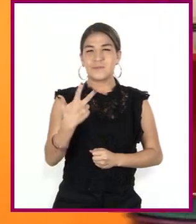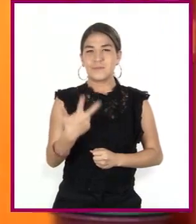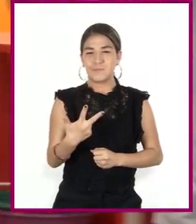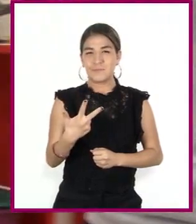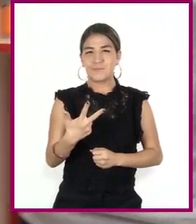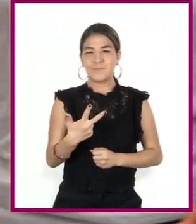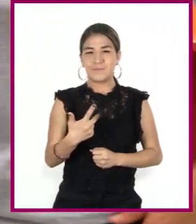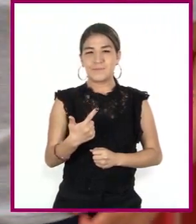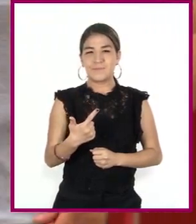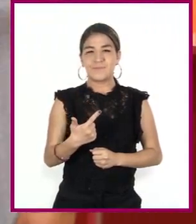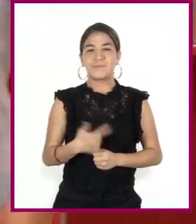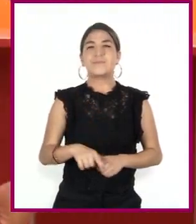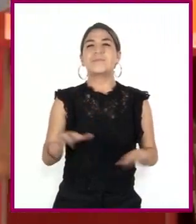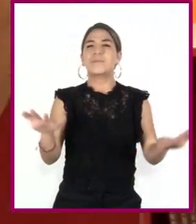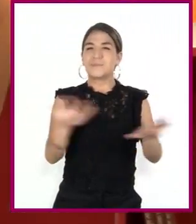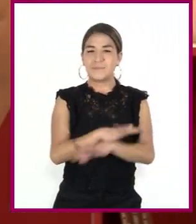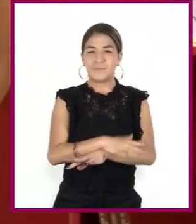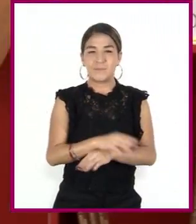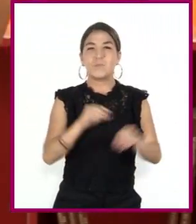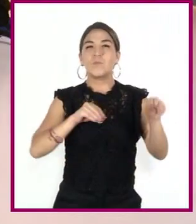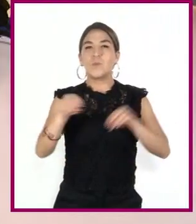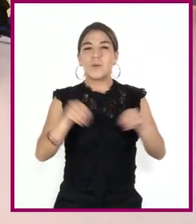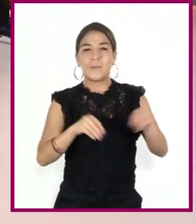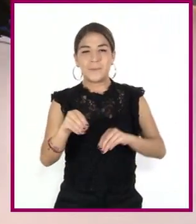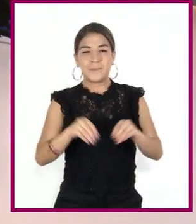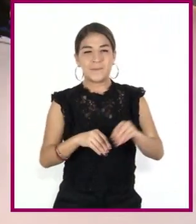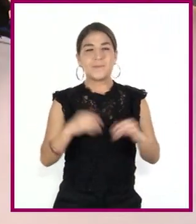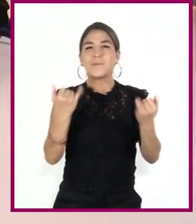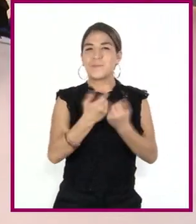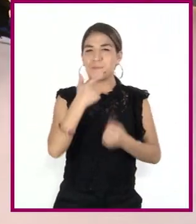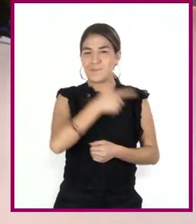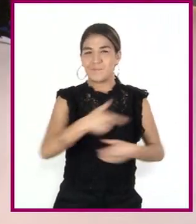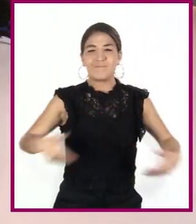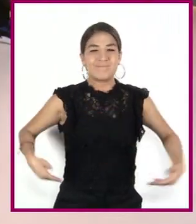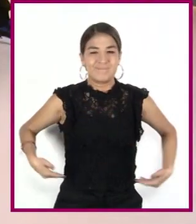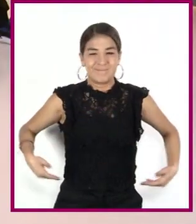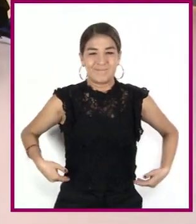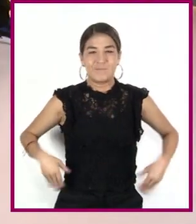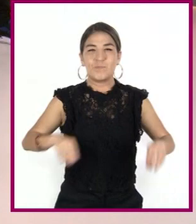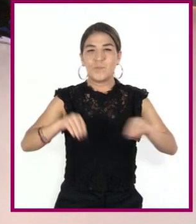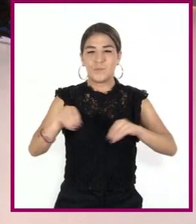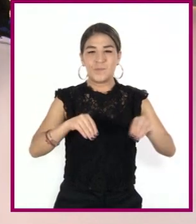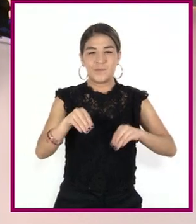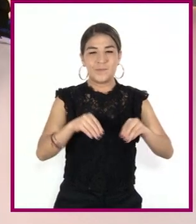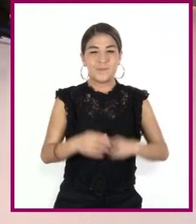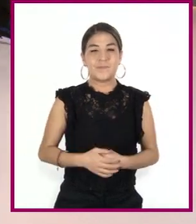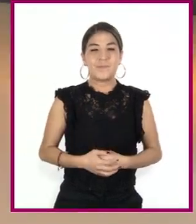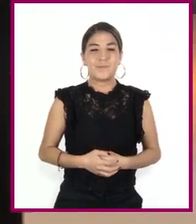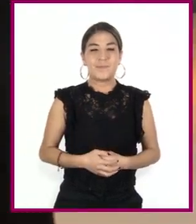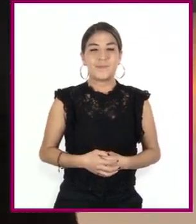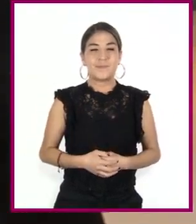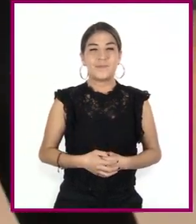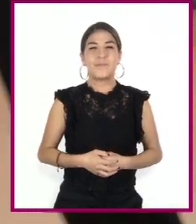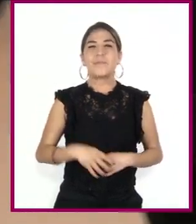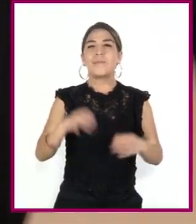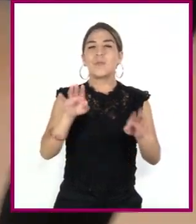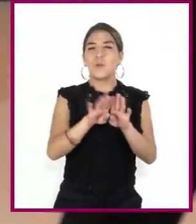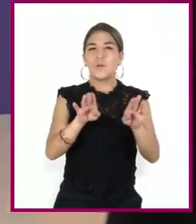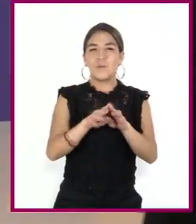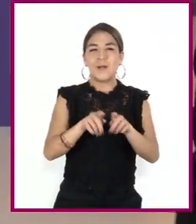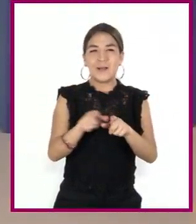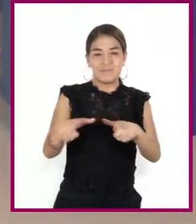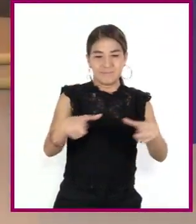1, 2, 3, 4, 5, 6, 7, cambio. Vamos a hacer movimientos laterales de cadera. Hacemos círculo con la